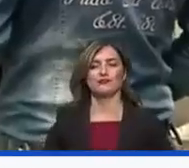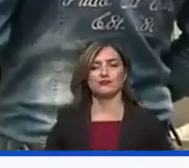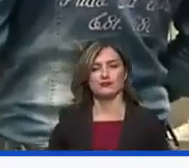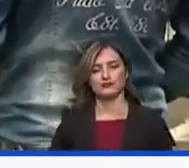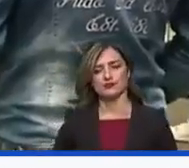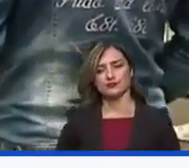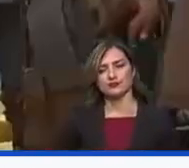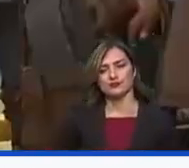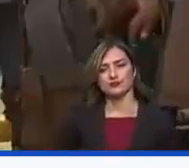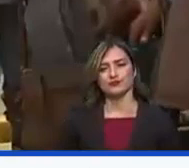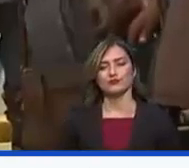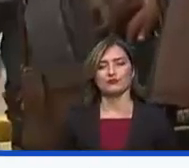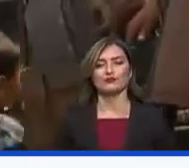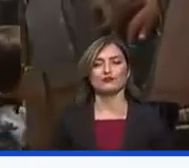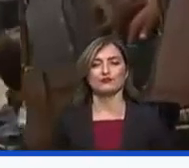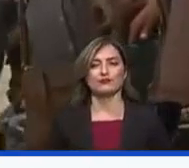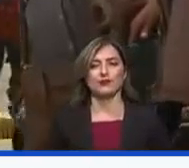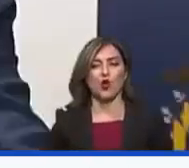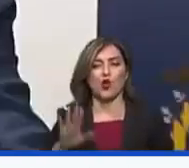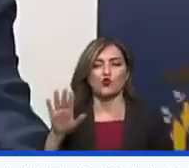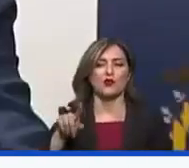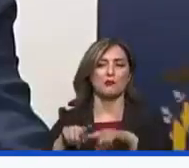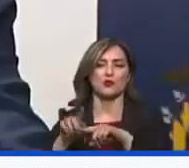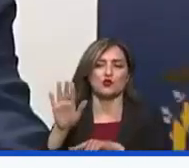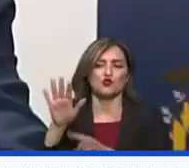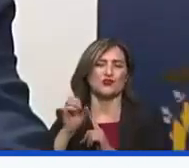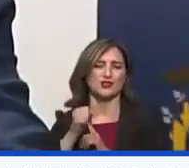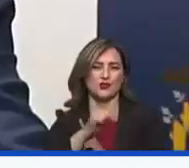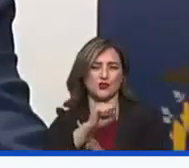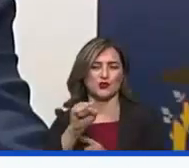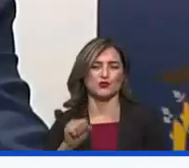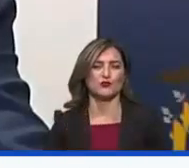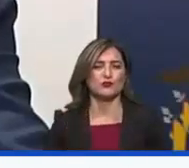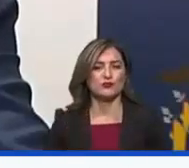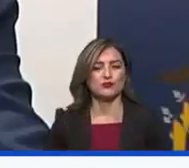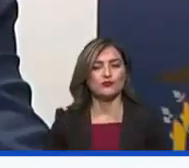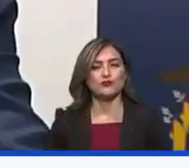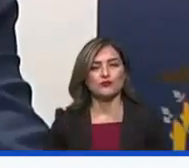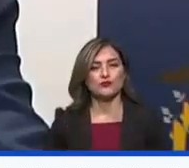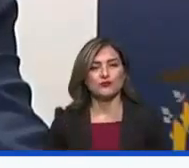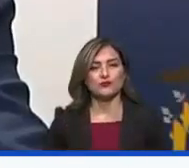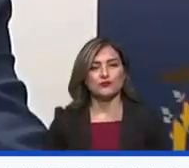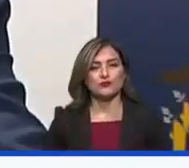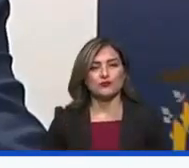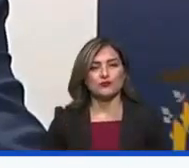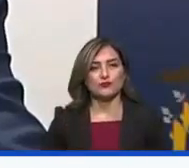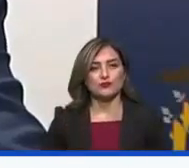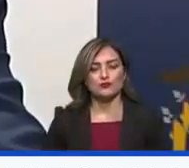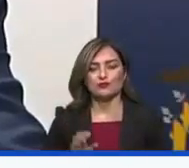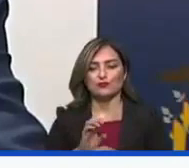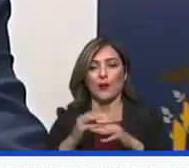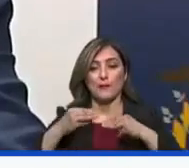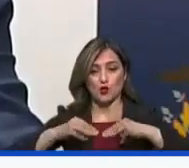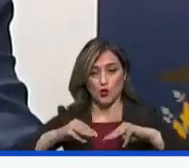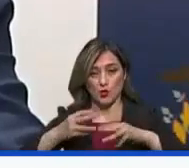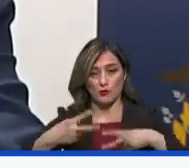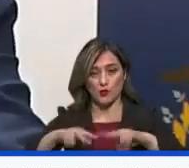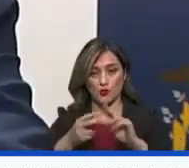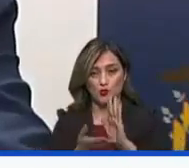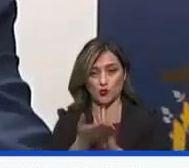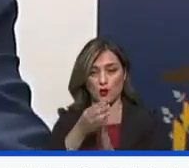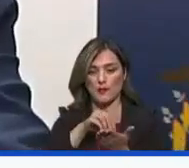municipios, bajo sus variables y ordenanzas. Debe ser aplicada en todas las ciudades del país y por todos